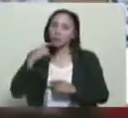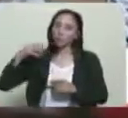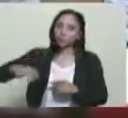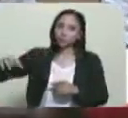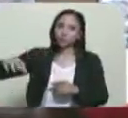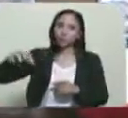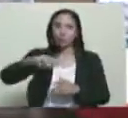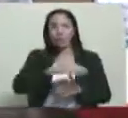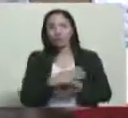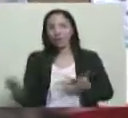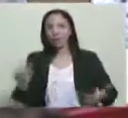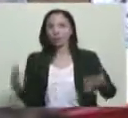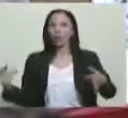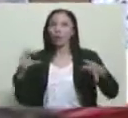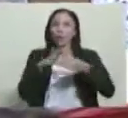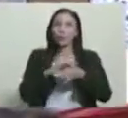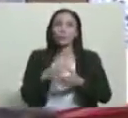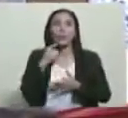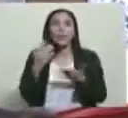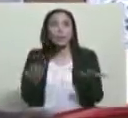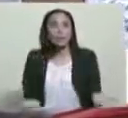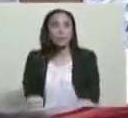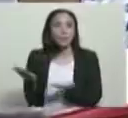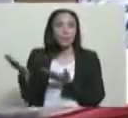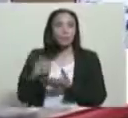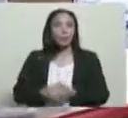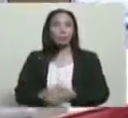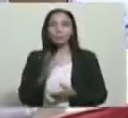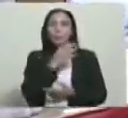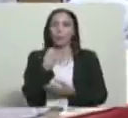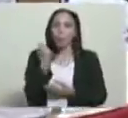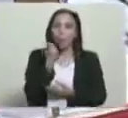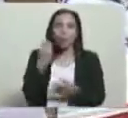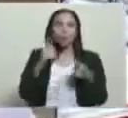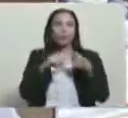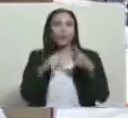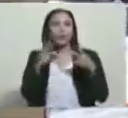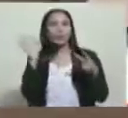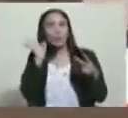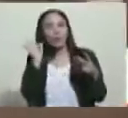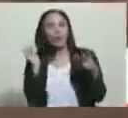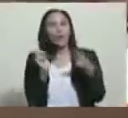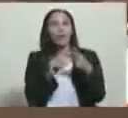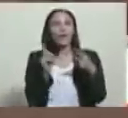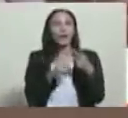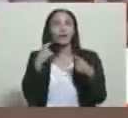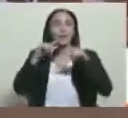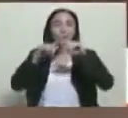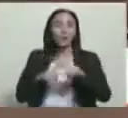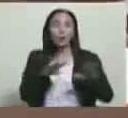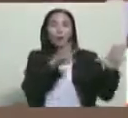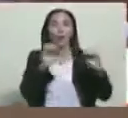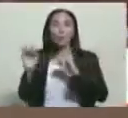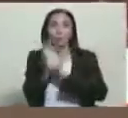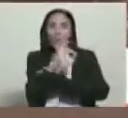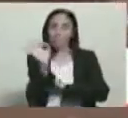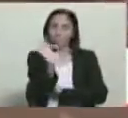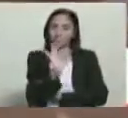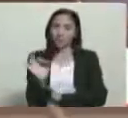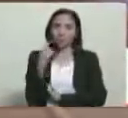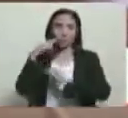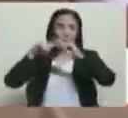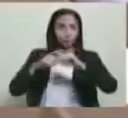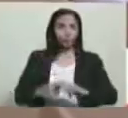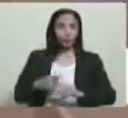tenido alianza. Aquí nos encontramos con los jóvenes, con las mujeres, más del 90% de las